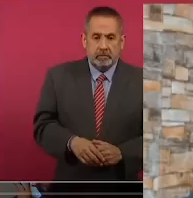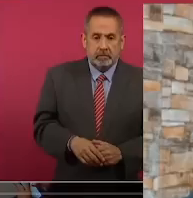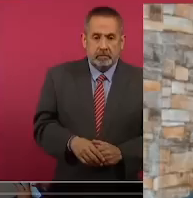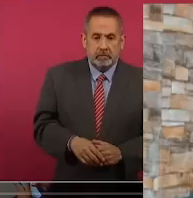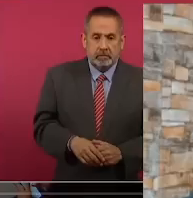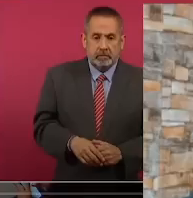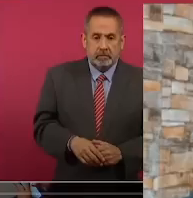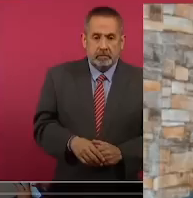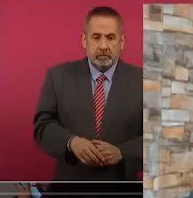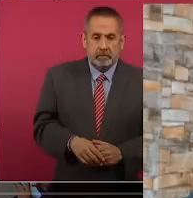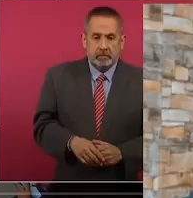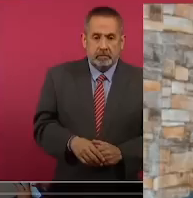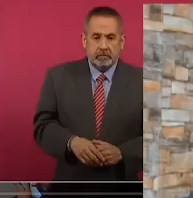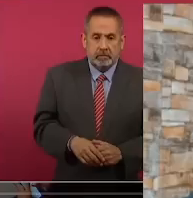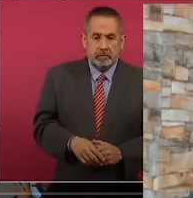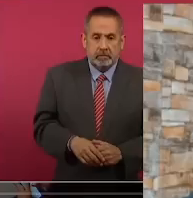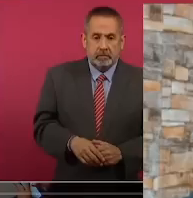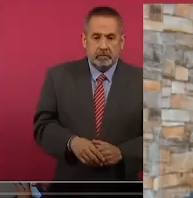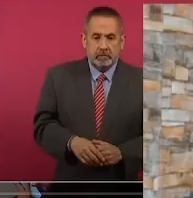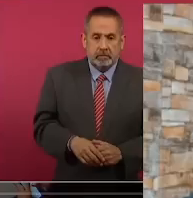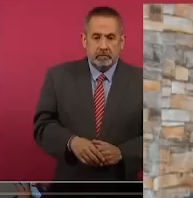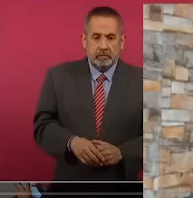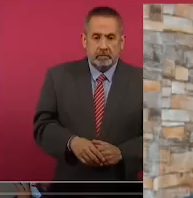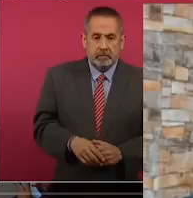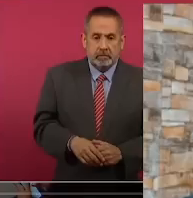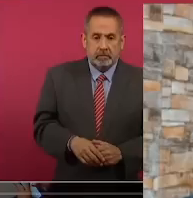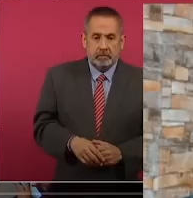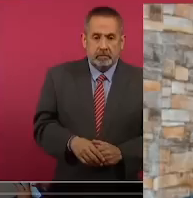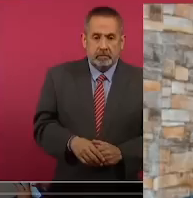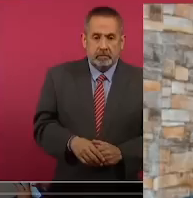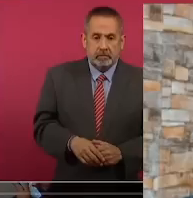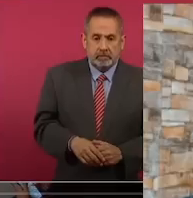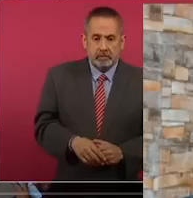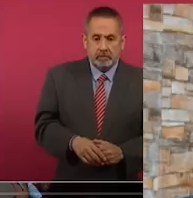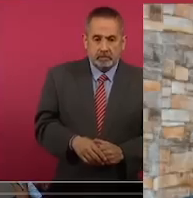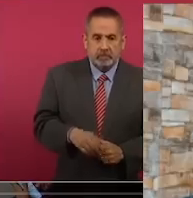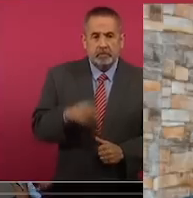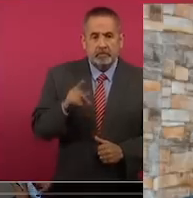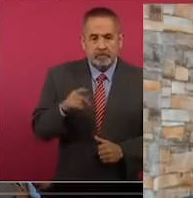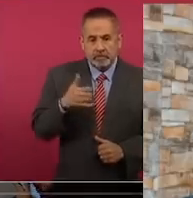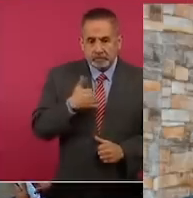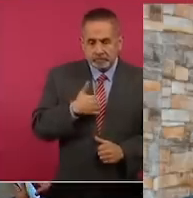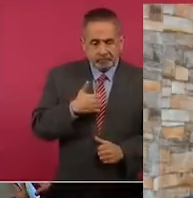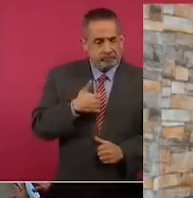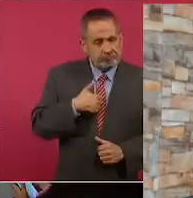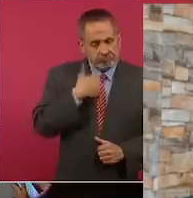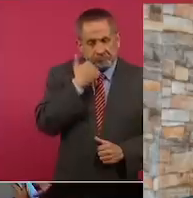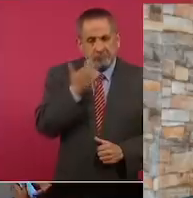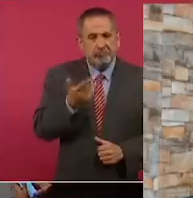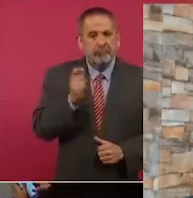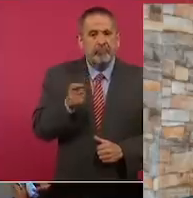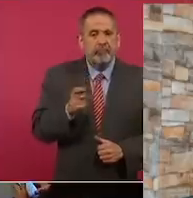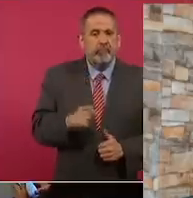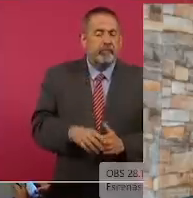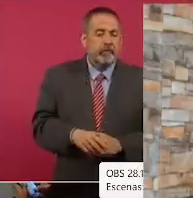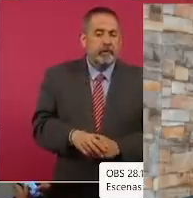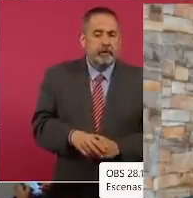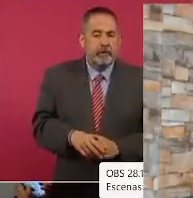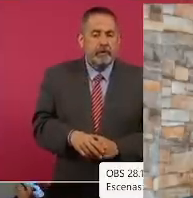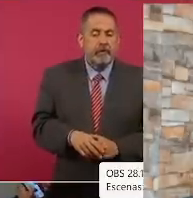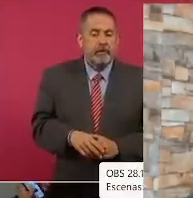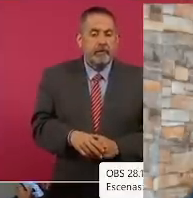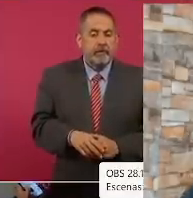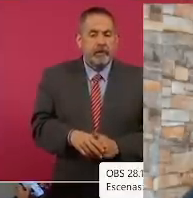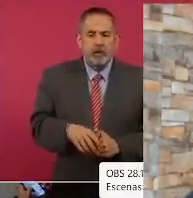y espero los gringos escuchen esto fuerte y claro me gustaría que